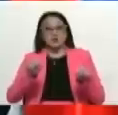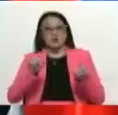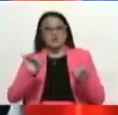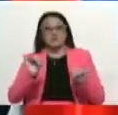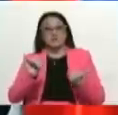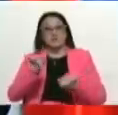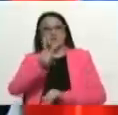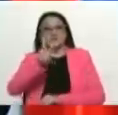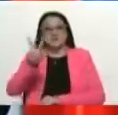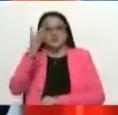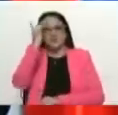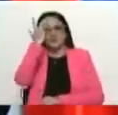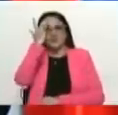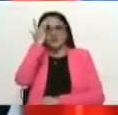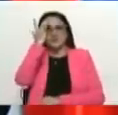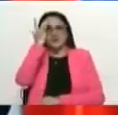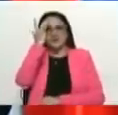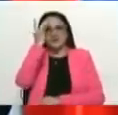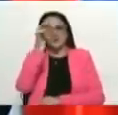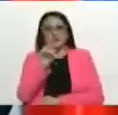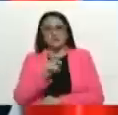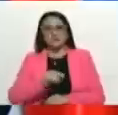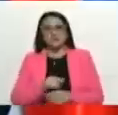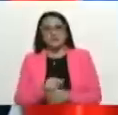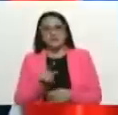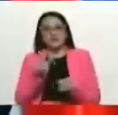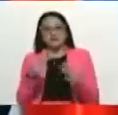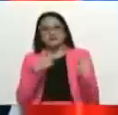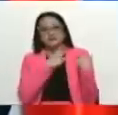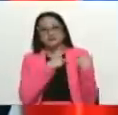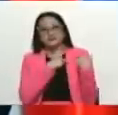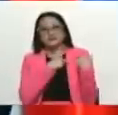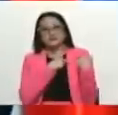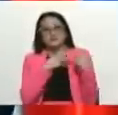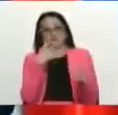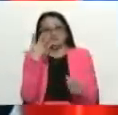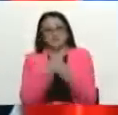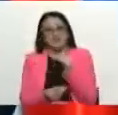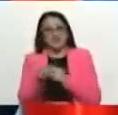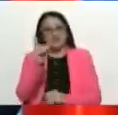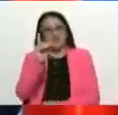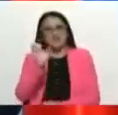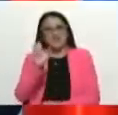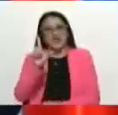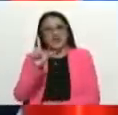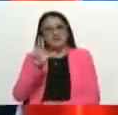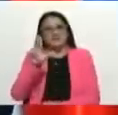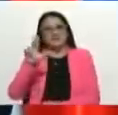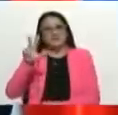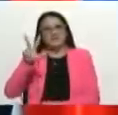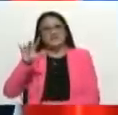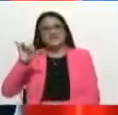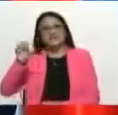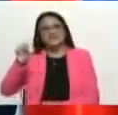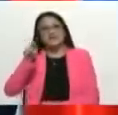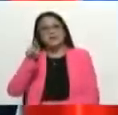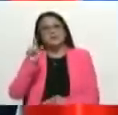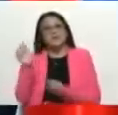22 de febrero y quien se encargaría del escape de Delvis González hacia Colombia. Vean